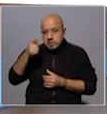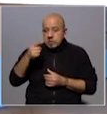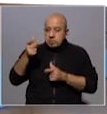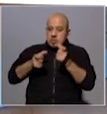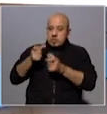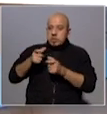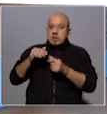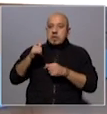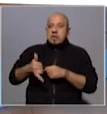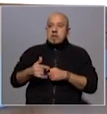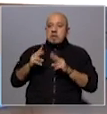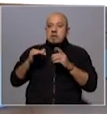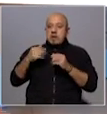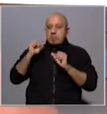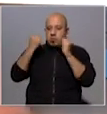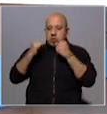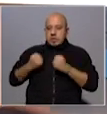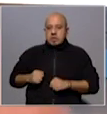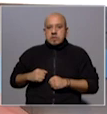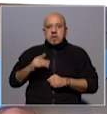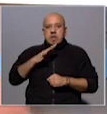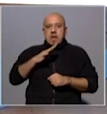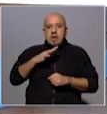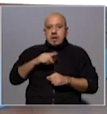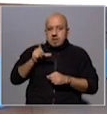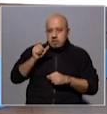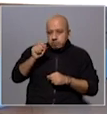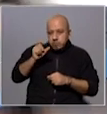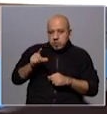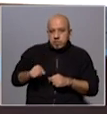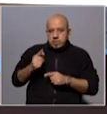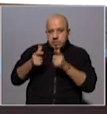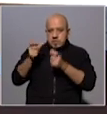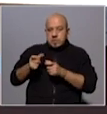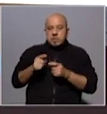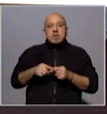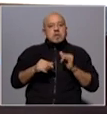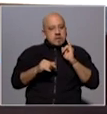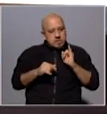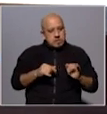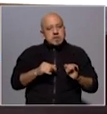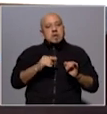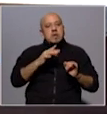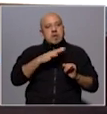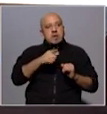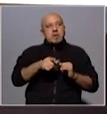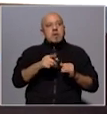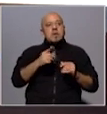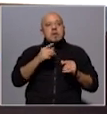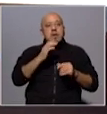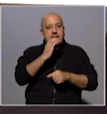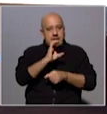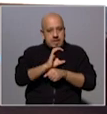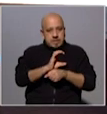justamente que tienen movilidad reducida va a haber piques puntuales para esta parte población sí sí que además de las